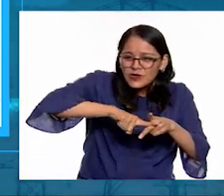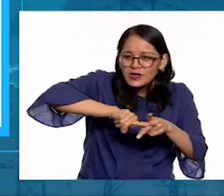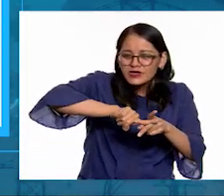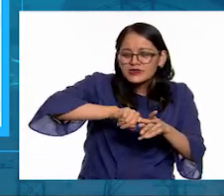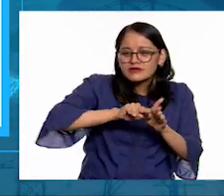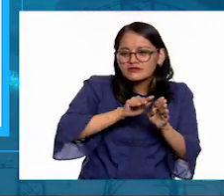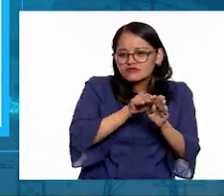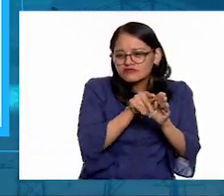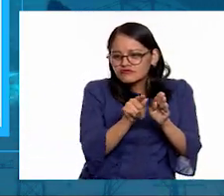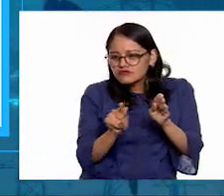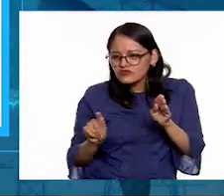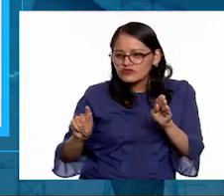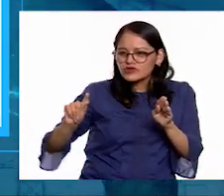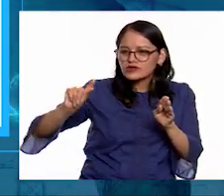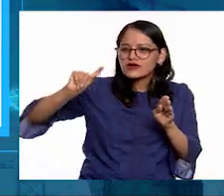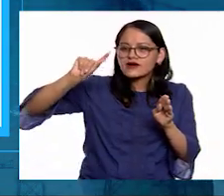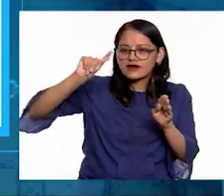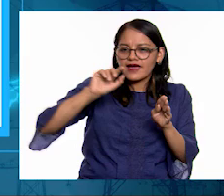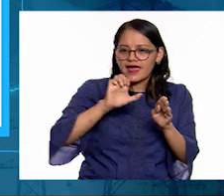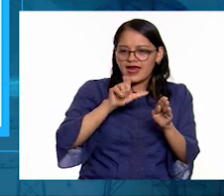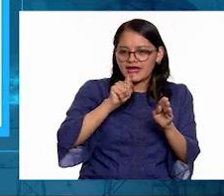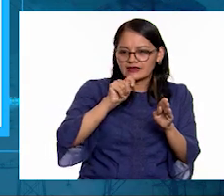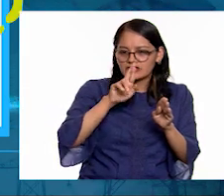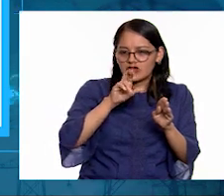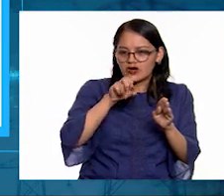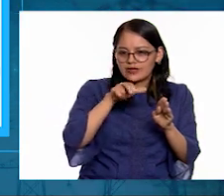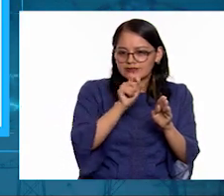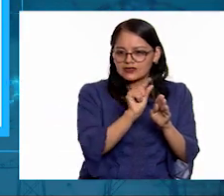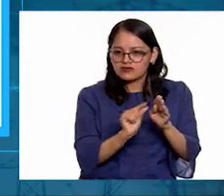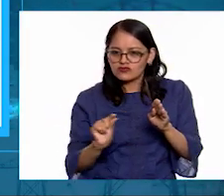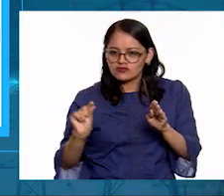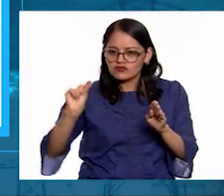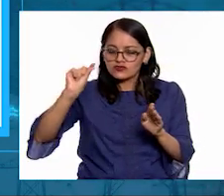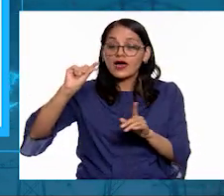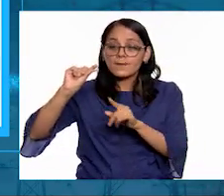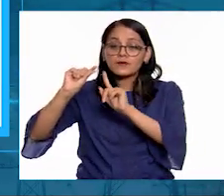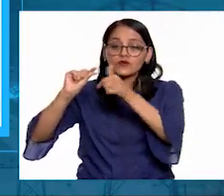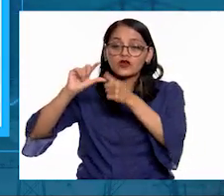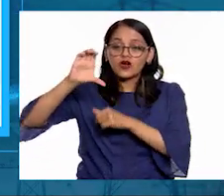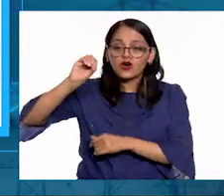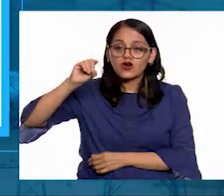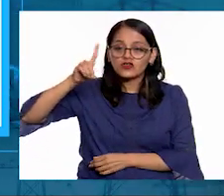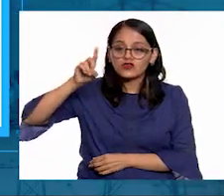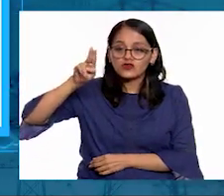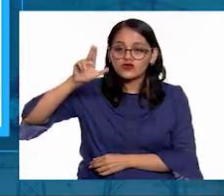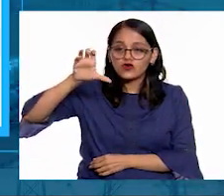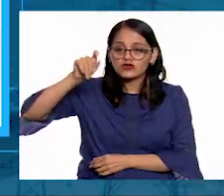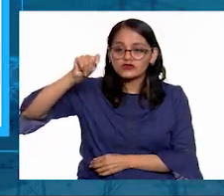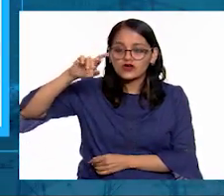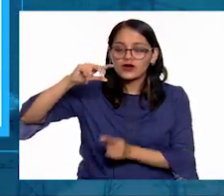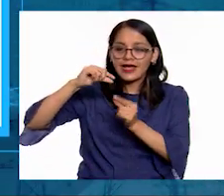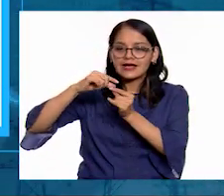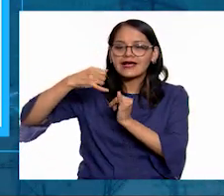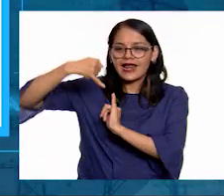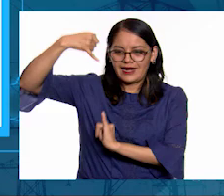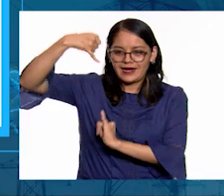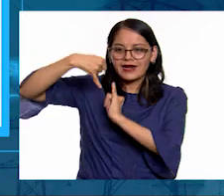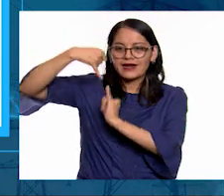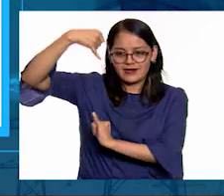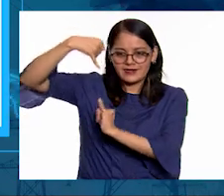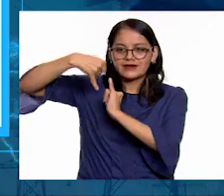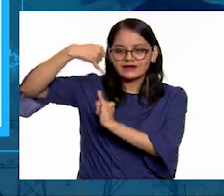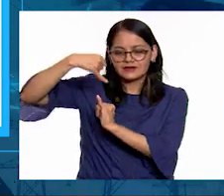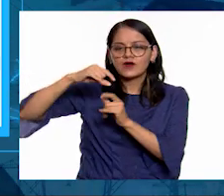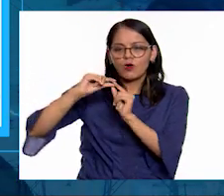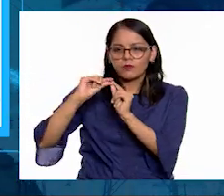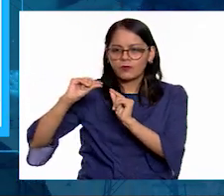por el circuito. También se compone por conductores, cables o alambres. Son aquellos que llevan la corriente